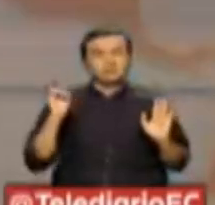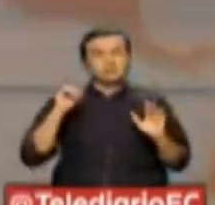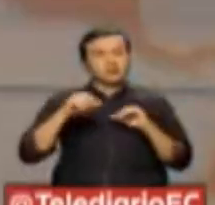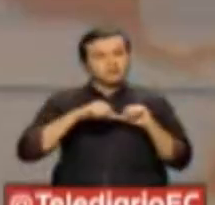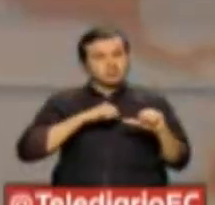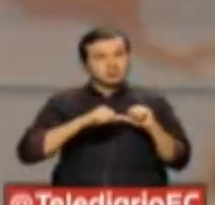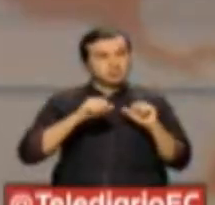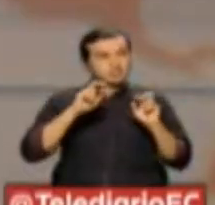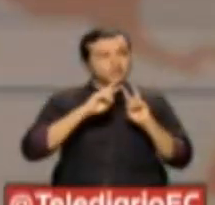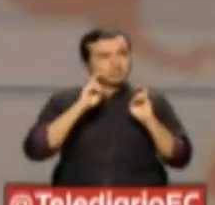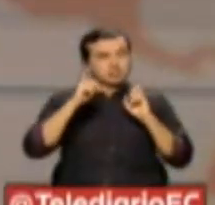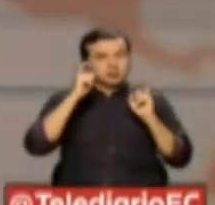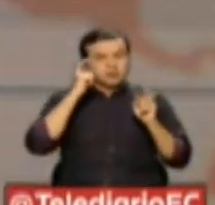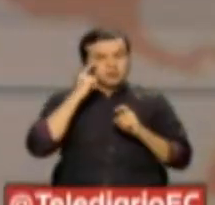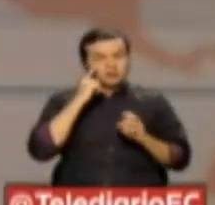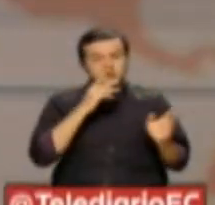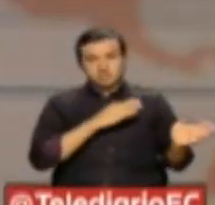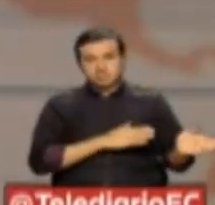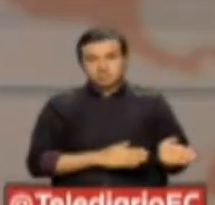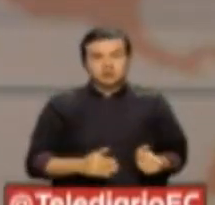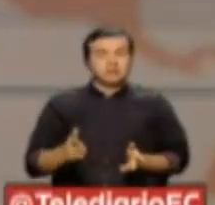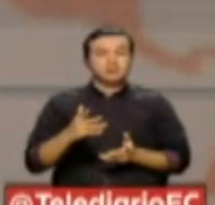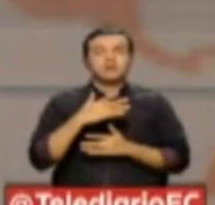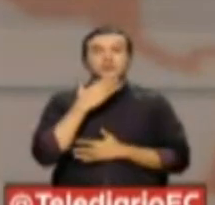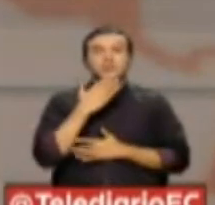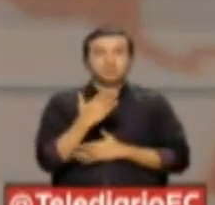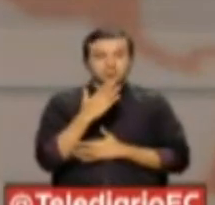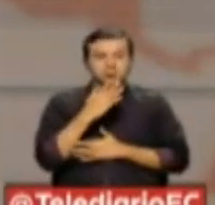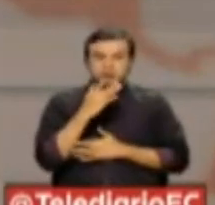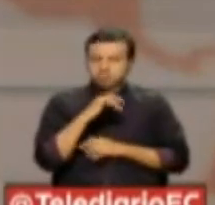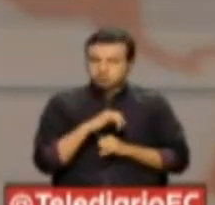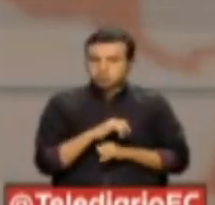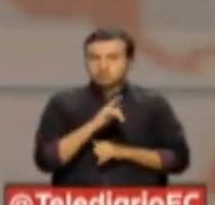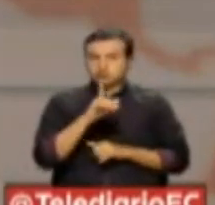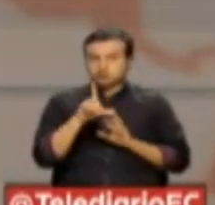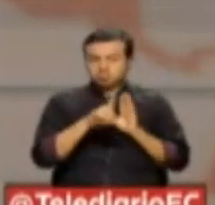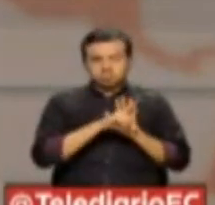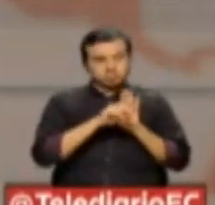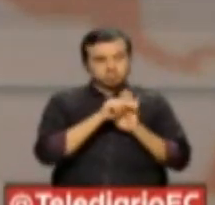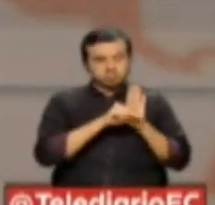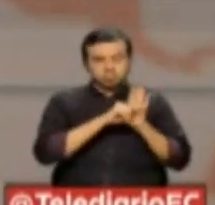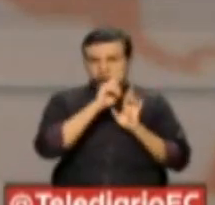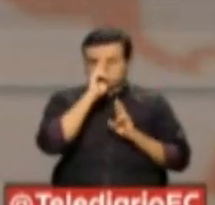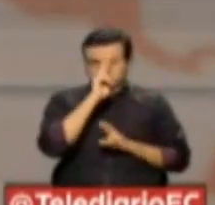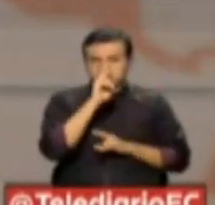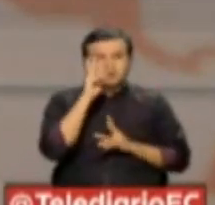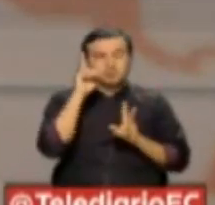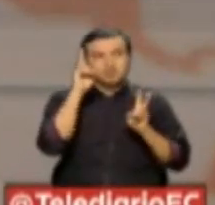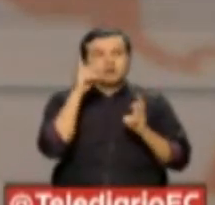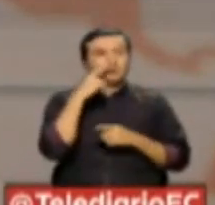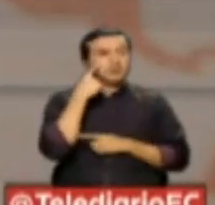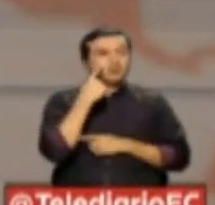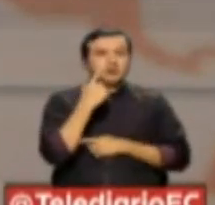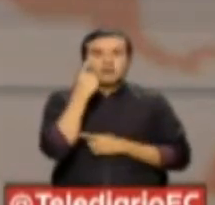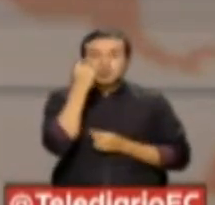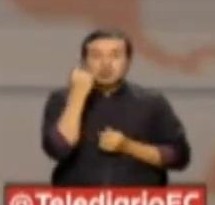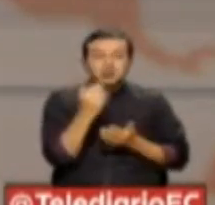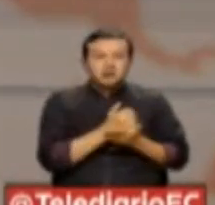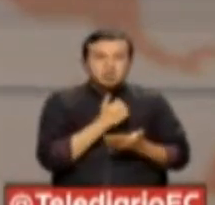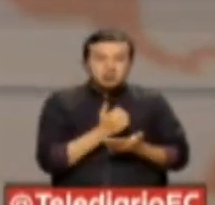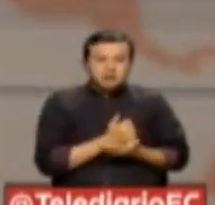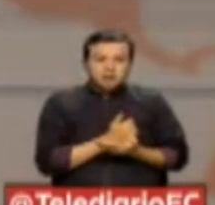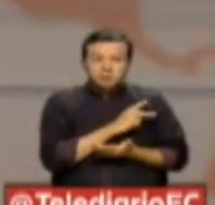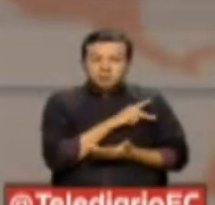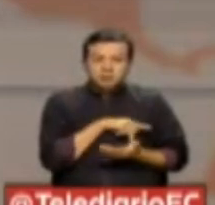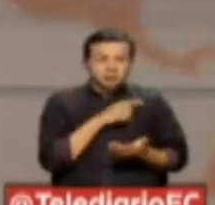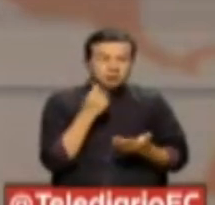administrar el tema de control efectivamente para que sea consistente con la política y no como un mecanismo recaudatorio ni en términos